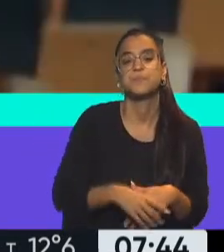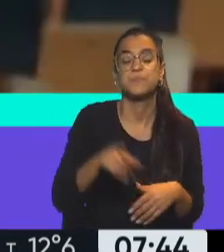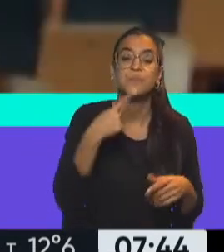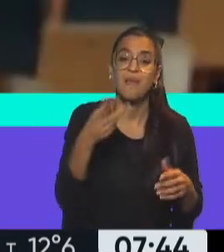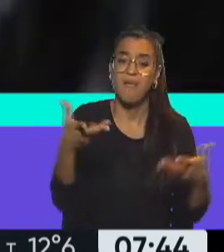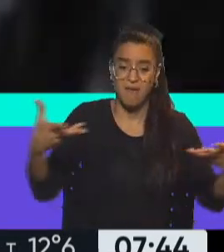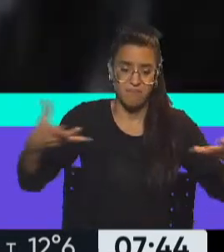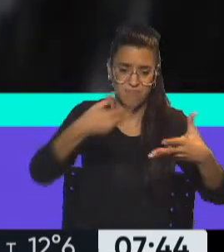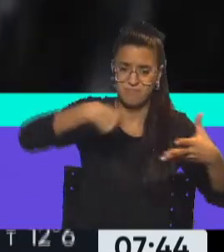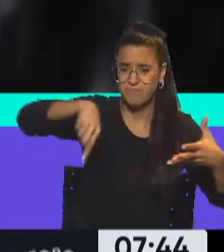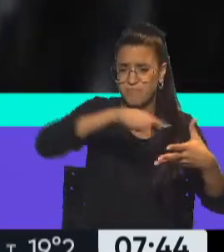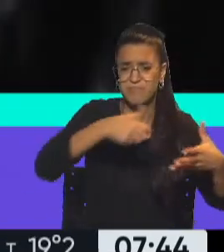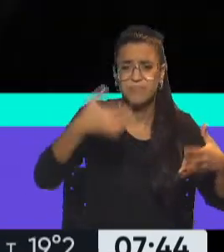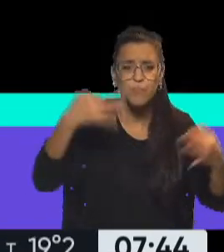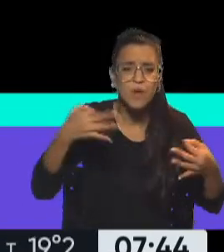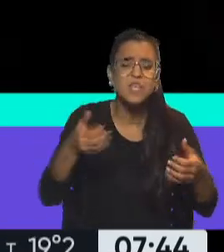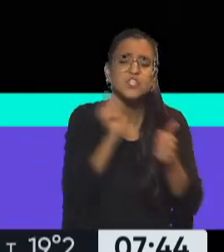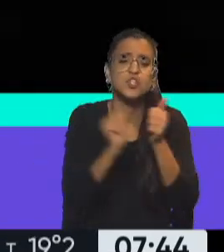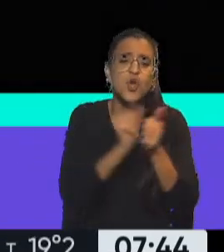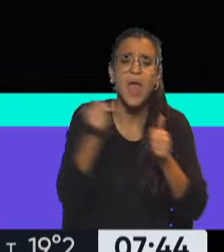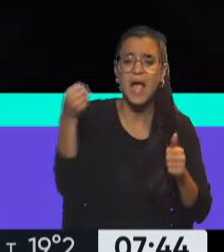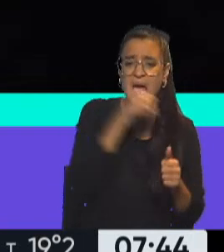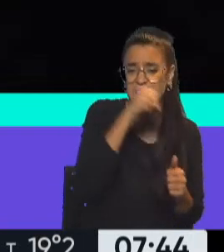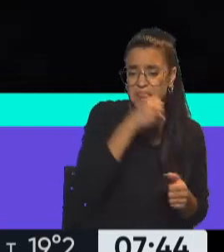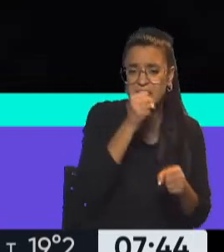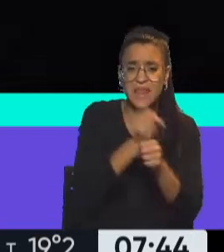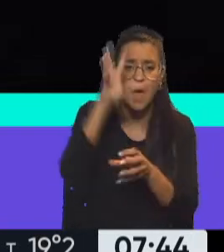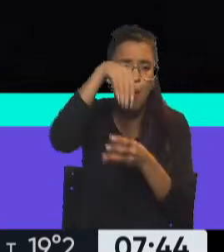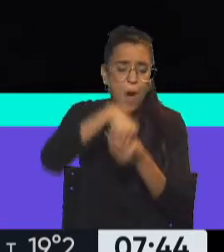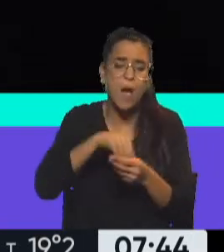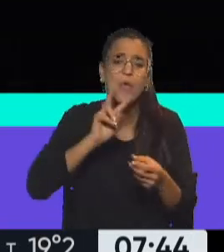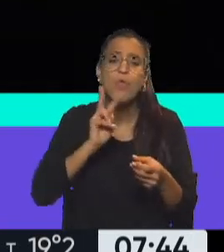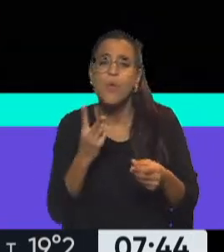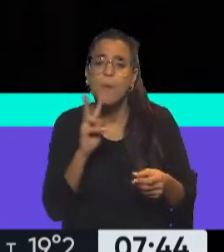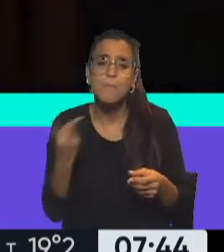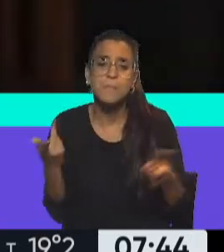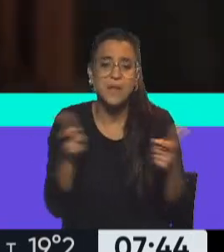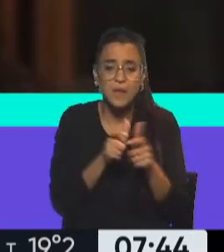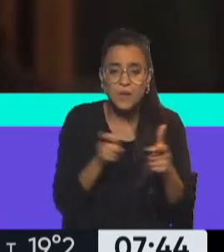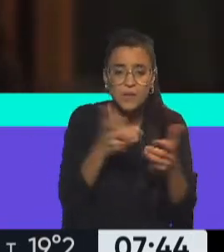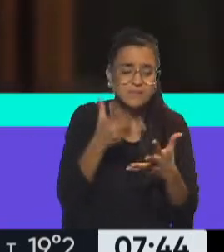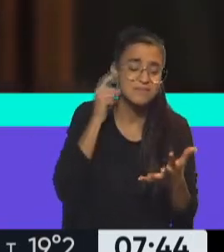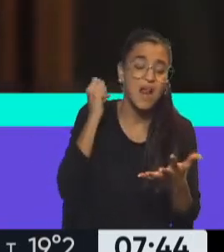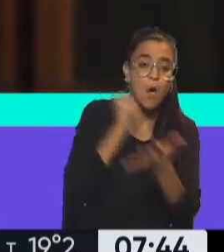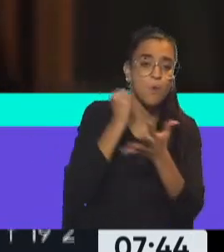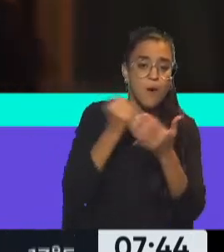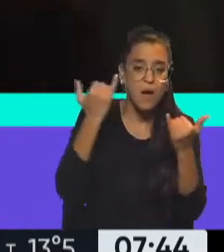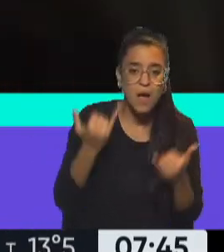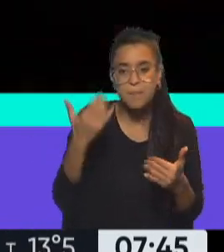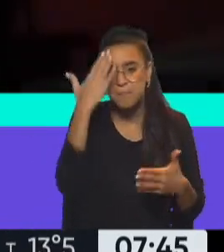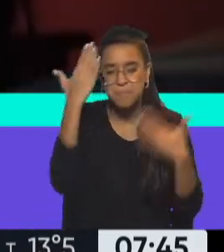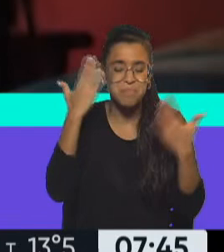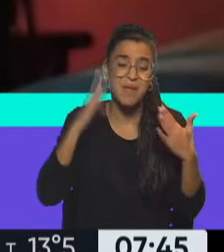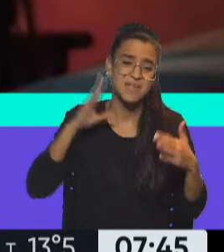un elenco notable para la historia de una cantante que trabaja en el doblaje de películas y que por un episodio traumático sufre